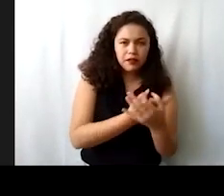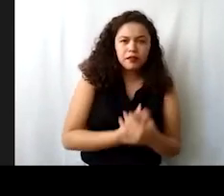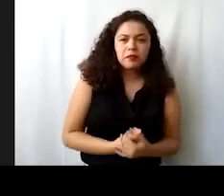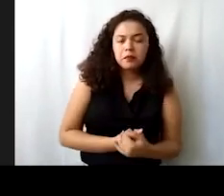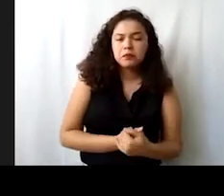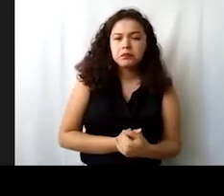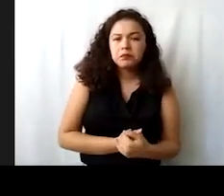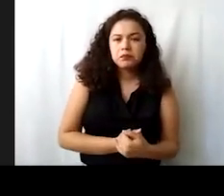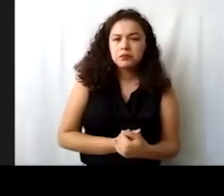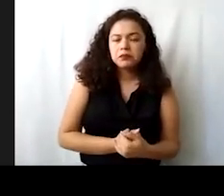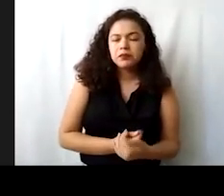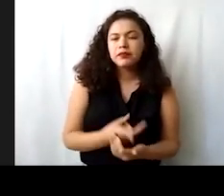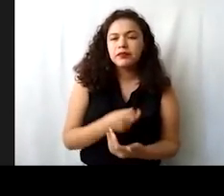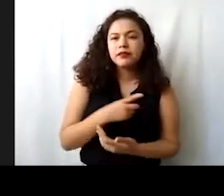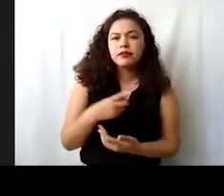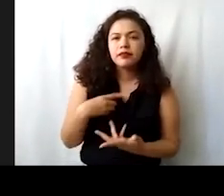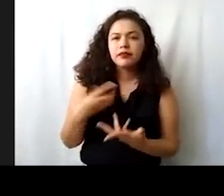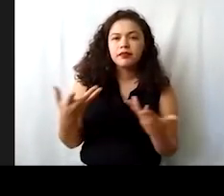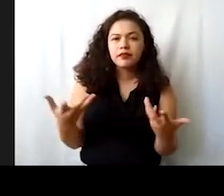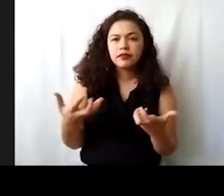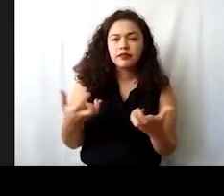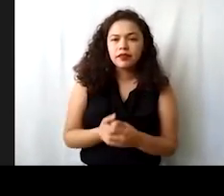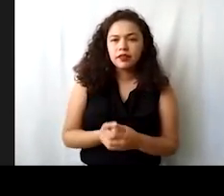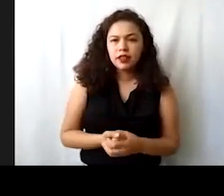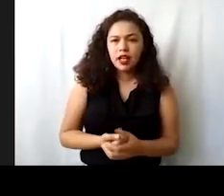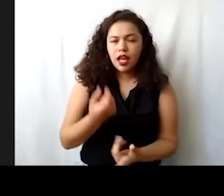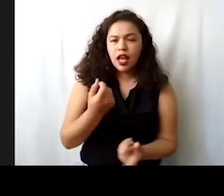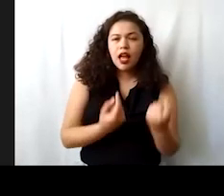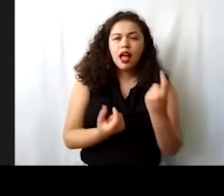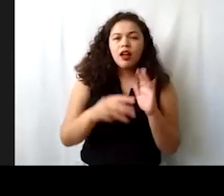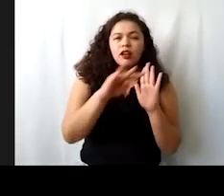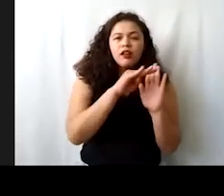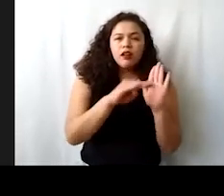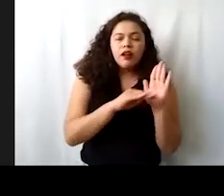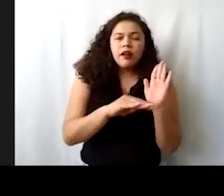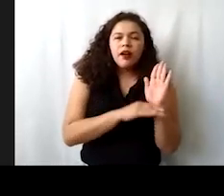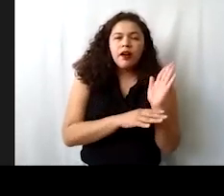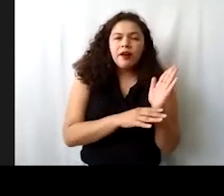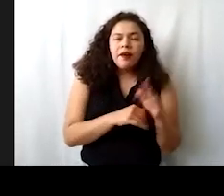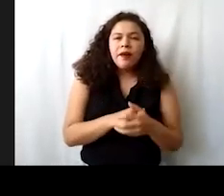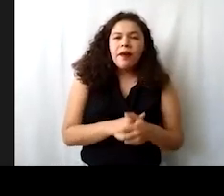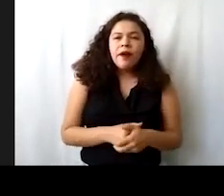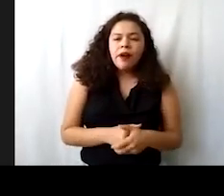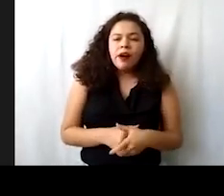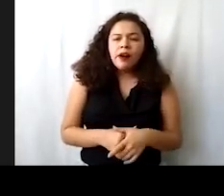pues tiene que cubrir algunos requisitos más que